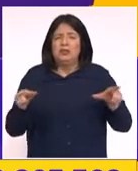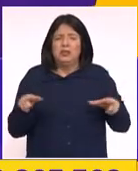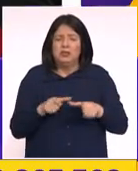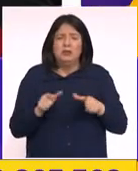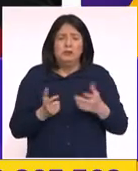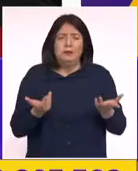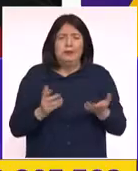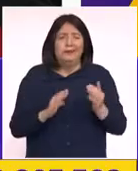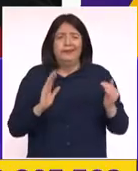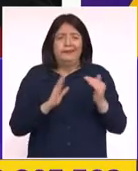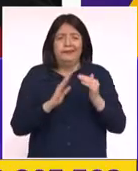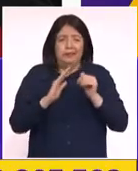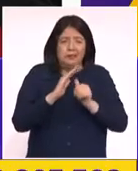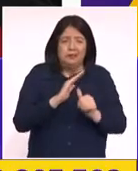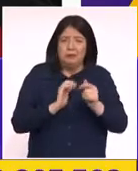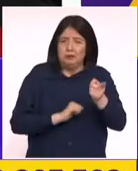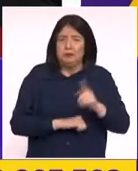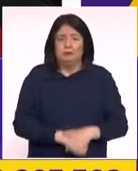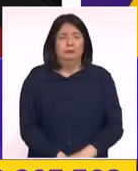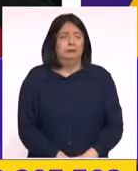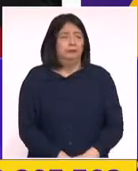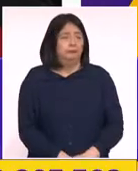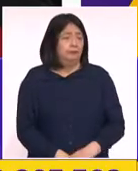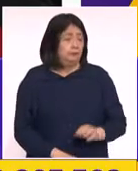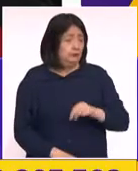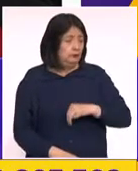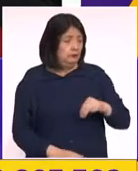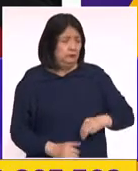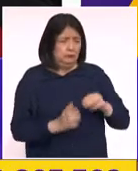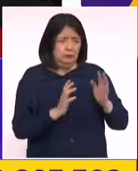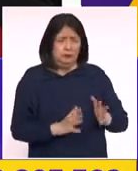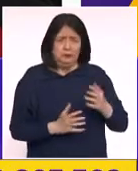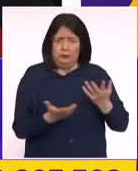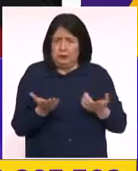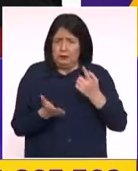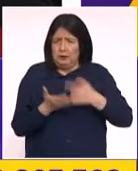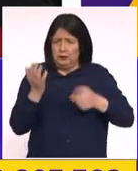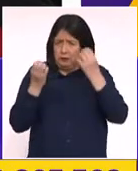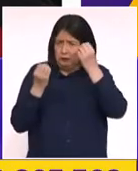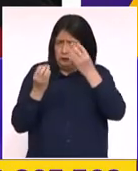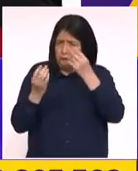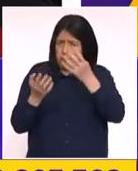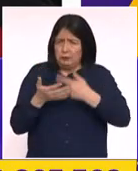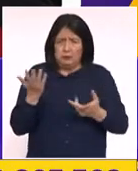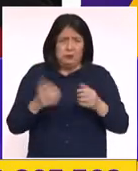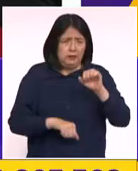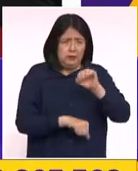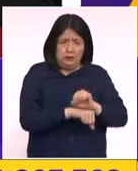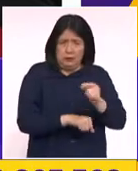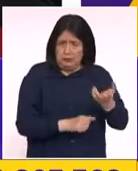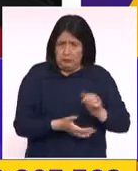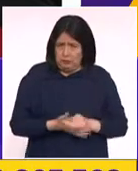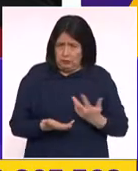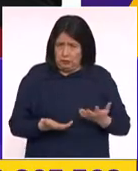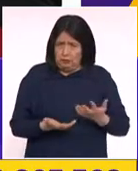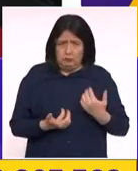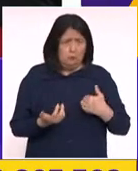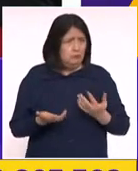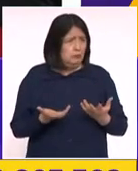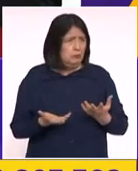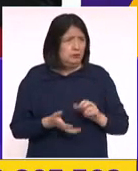ese requisitoriado. Ministro, ¿cuál es la información que se maneja respecto de la captura? ¿Ha sido esta una